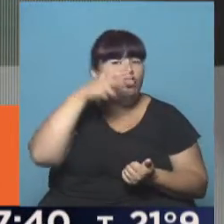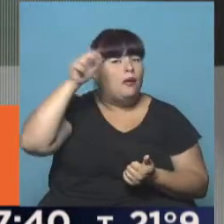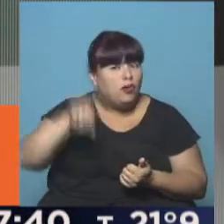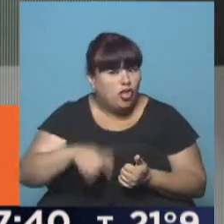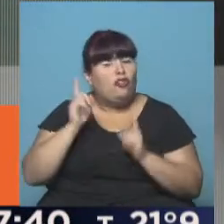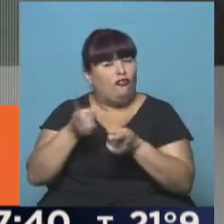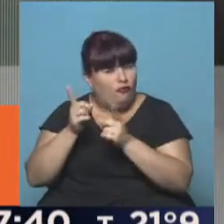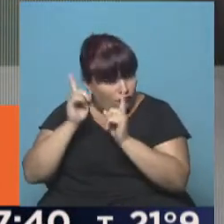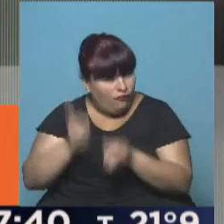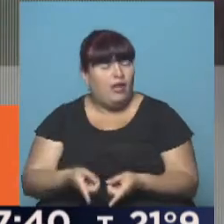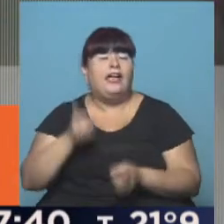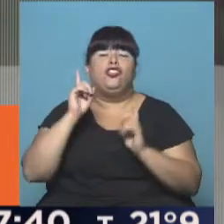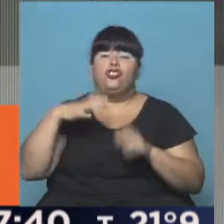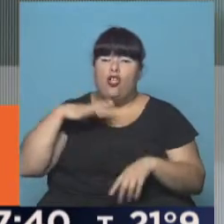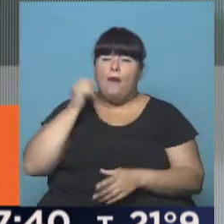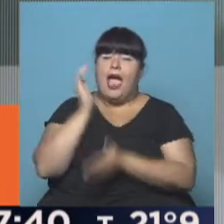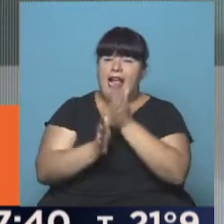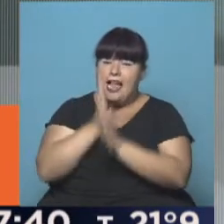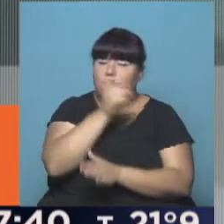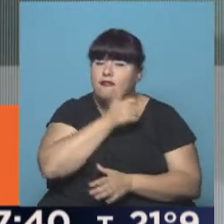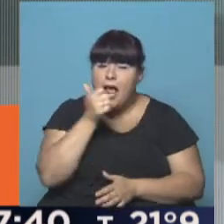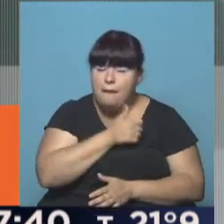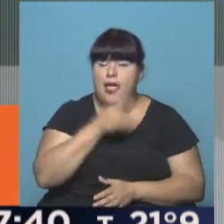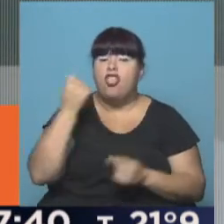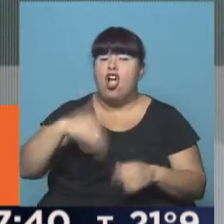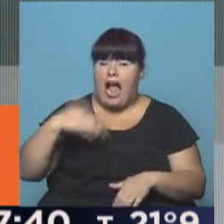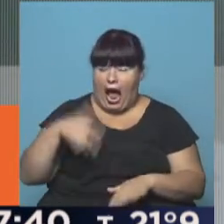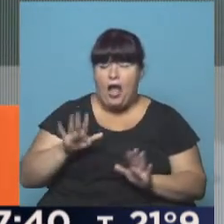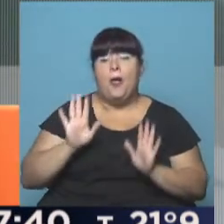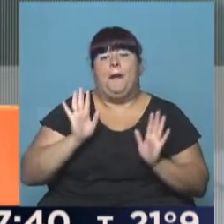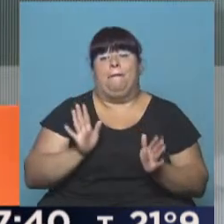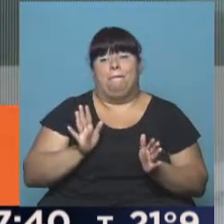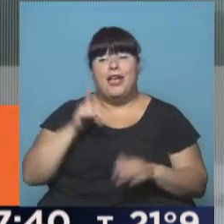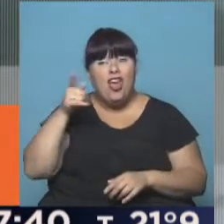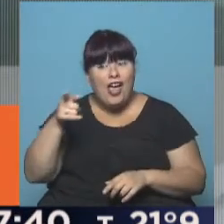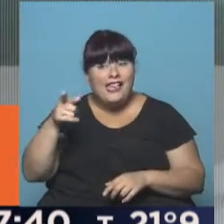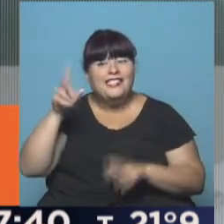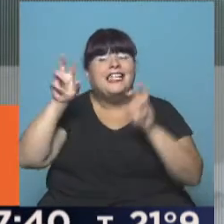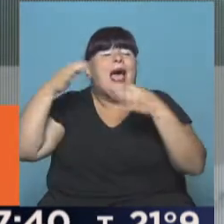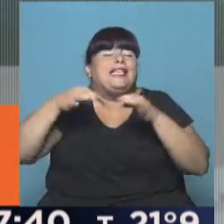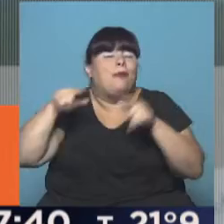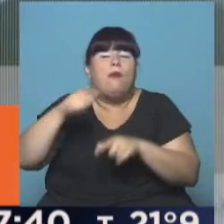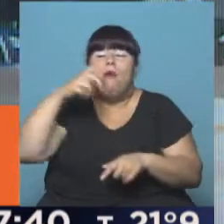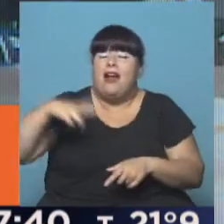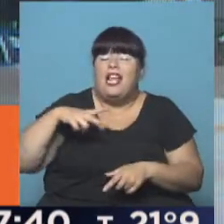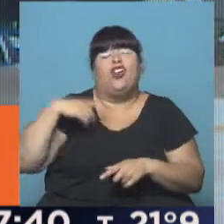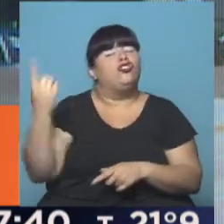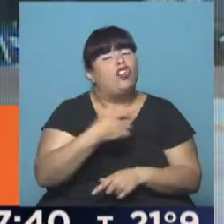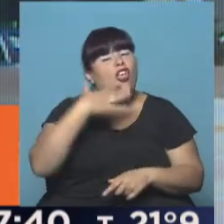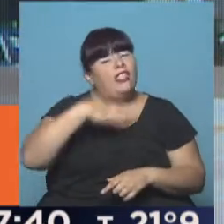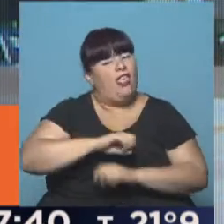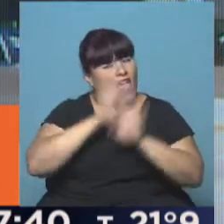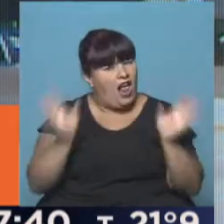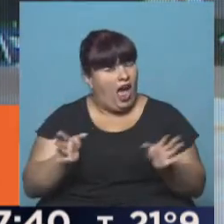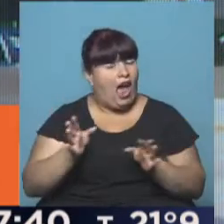80% continúan y continúa la gratuidad en los medicamentos de alto costo. Pero en estos casos especiales lo que queremos es que todos tenemos que entender